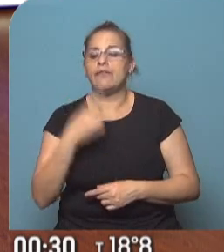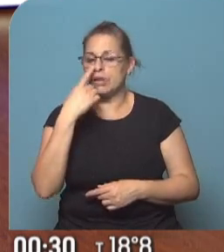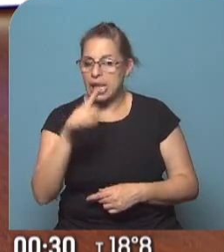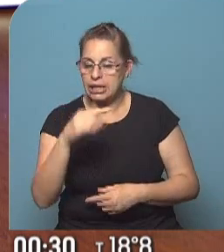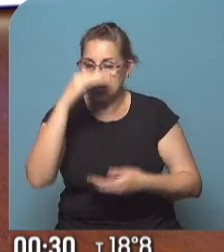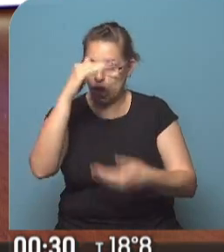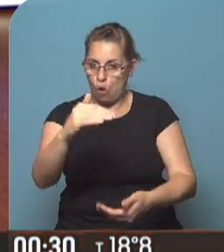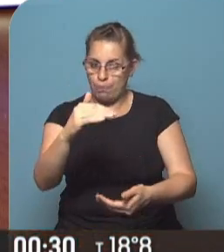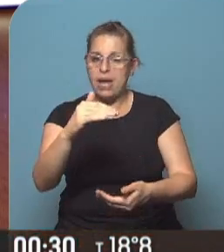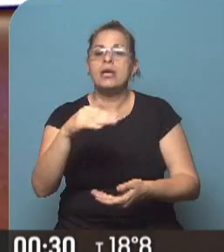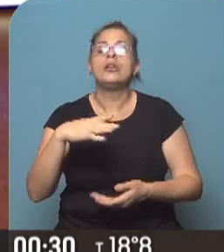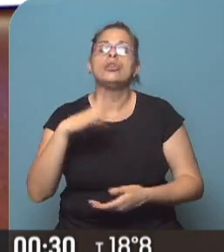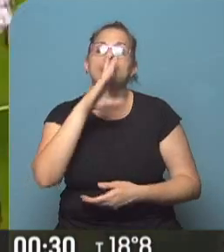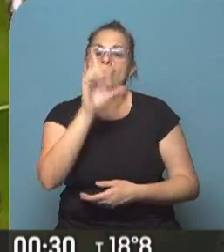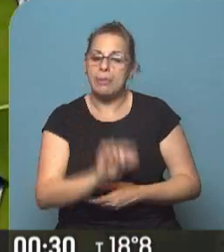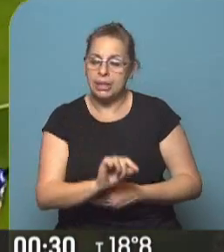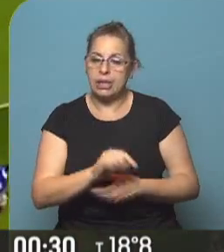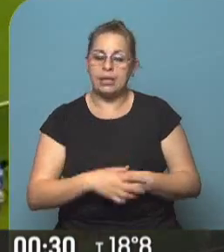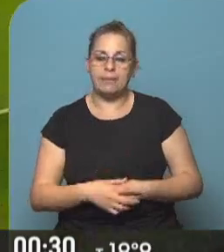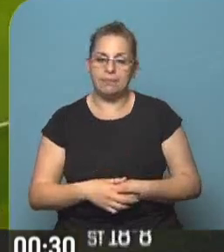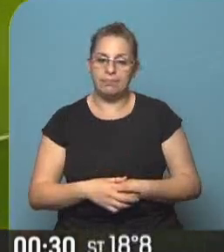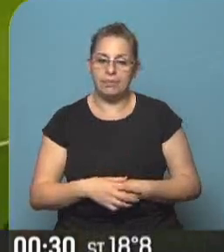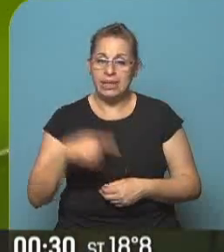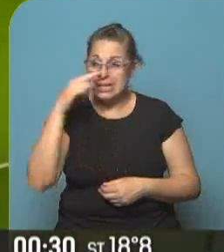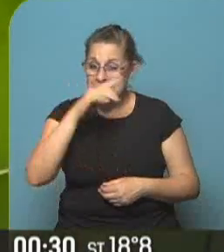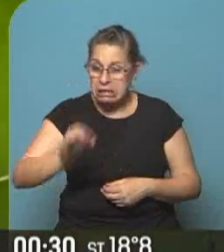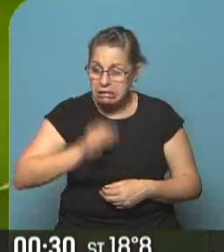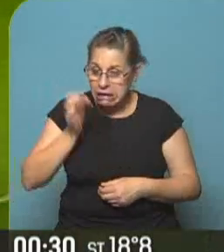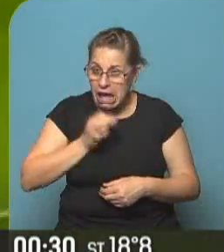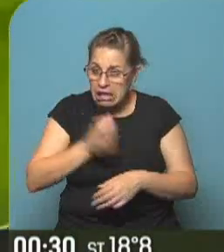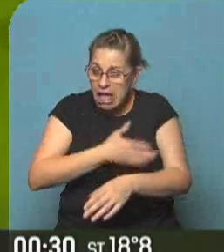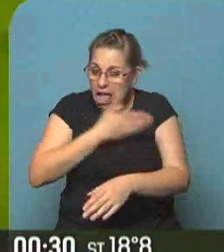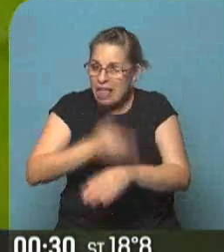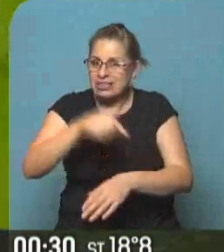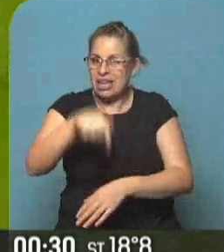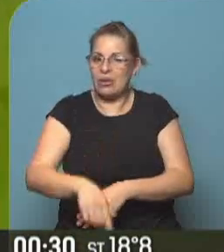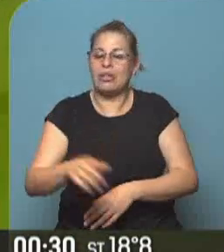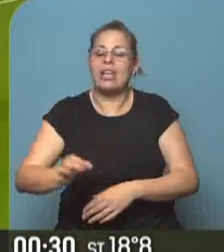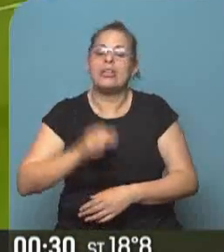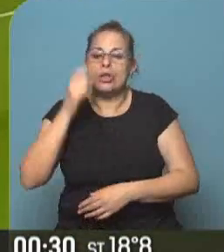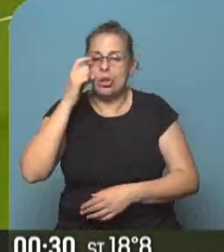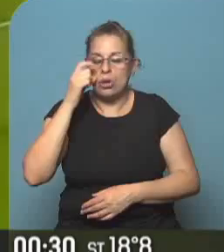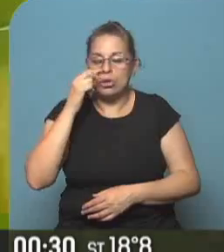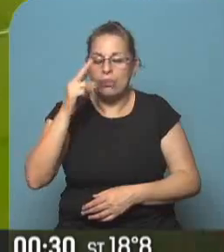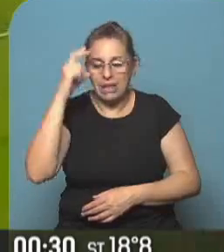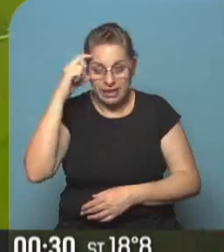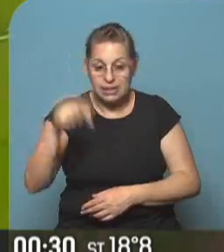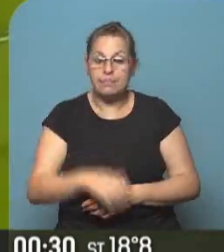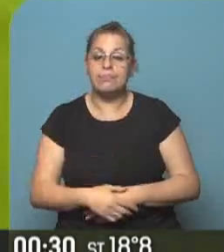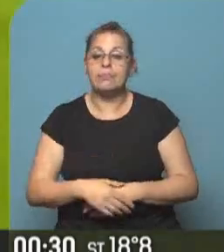esta Copa Sudamericana. Pasaron 7 años desde 2010, pero qué rápido sacó